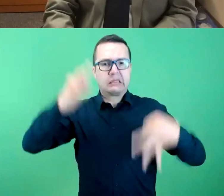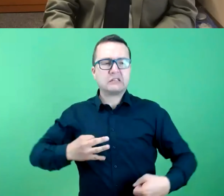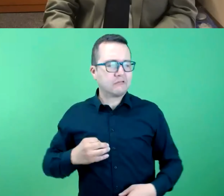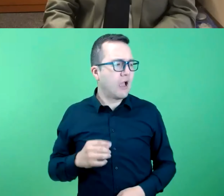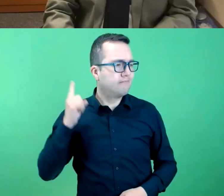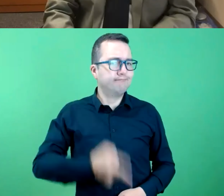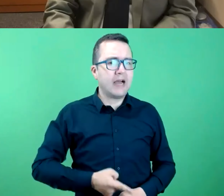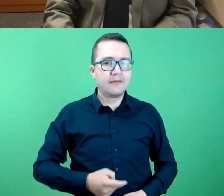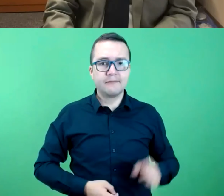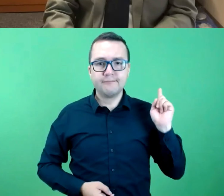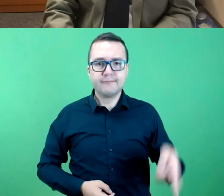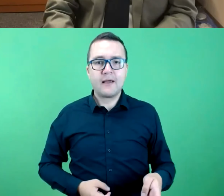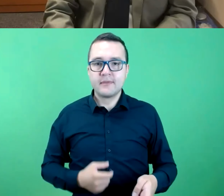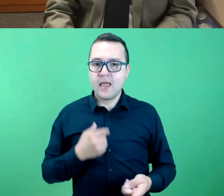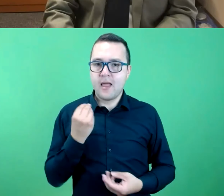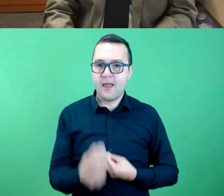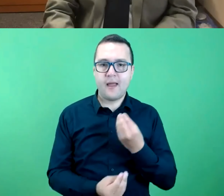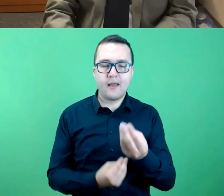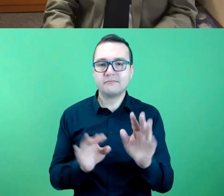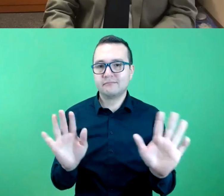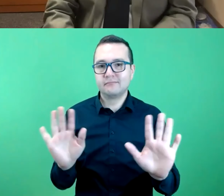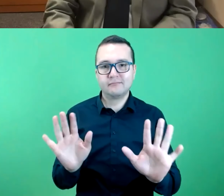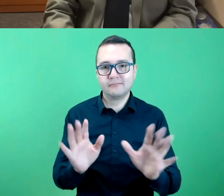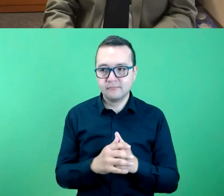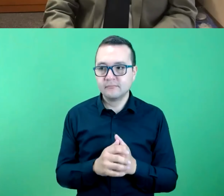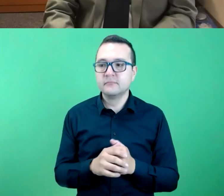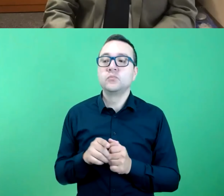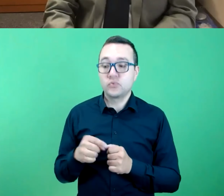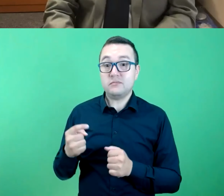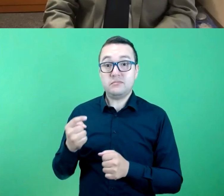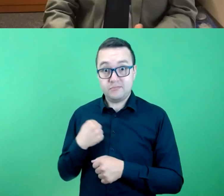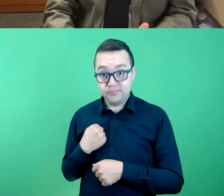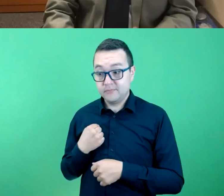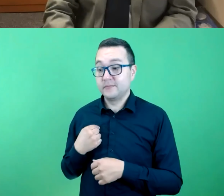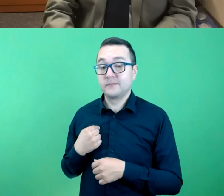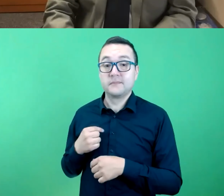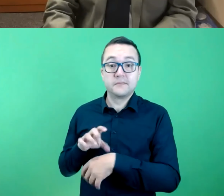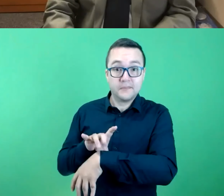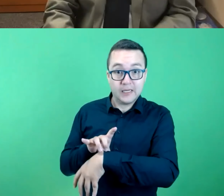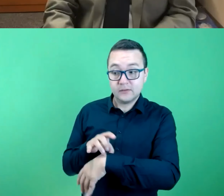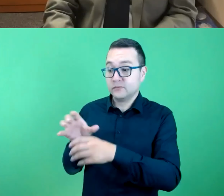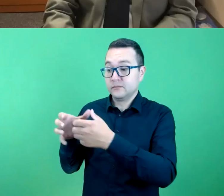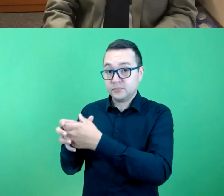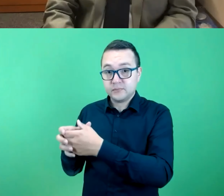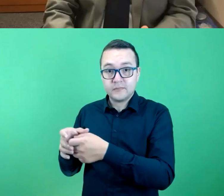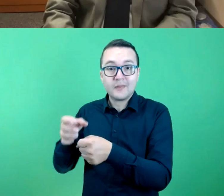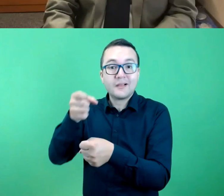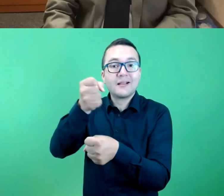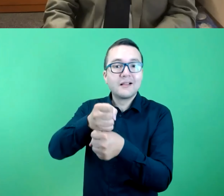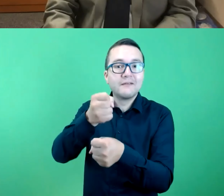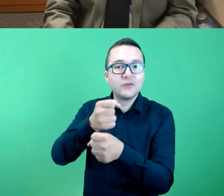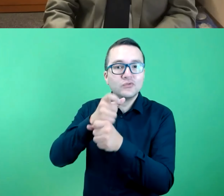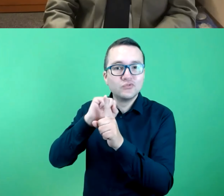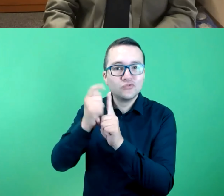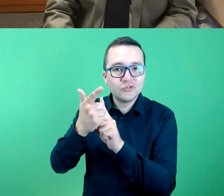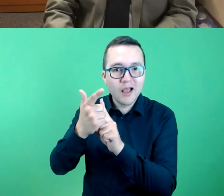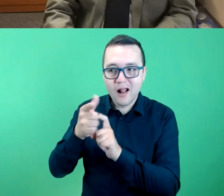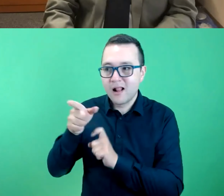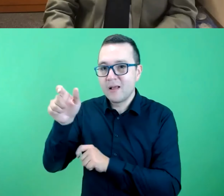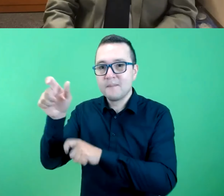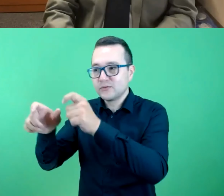de otras ramas, como los trabajadores sociales, los defensores de los pacientes, una posición que existe en los Estados Unidos